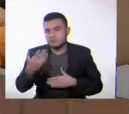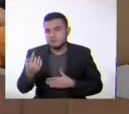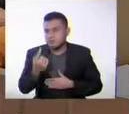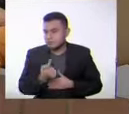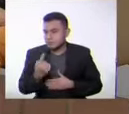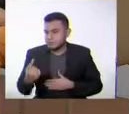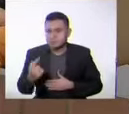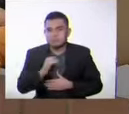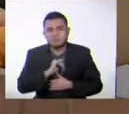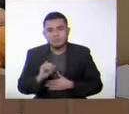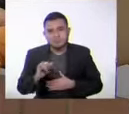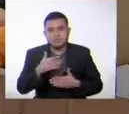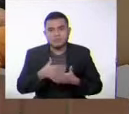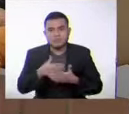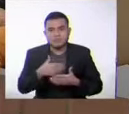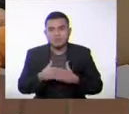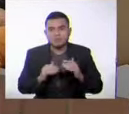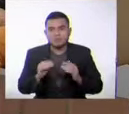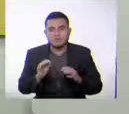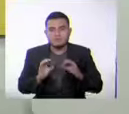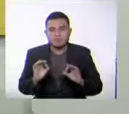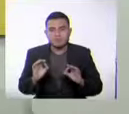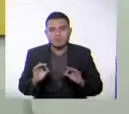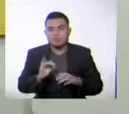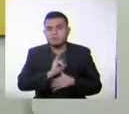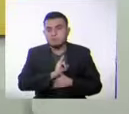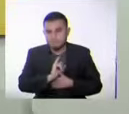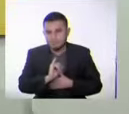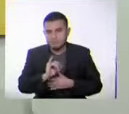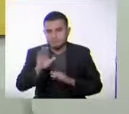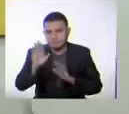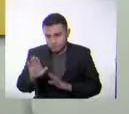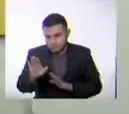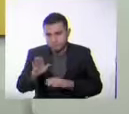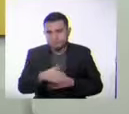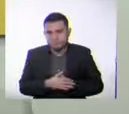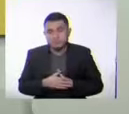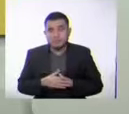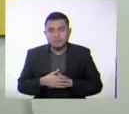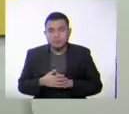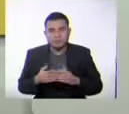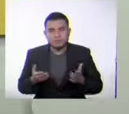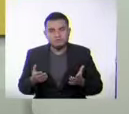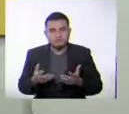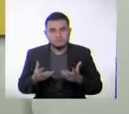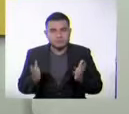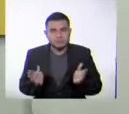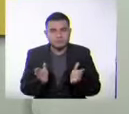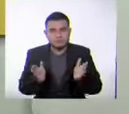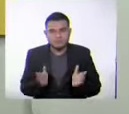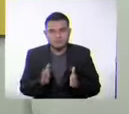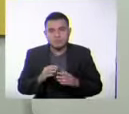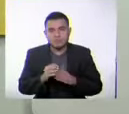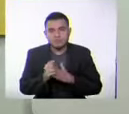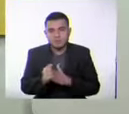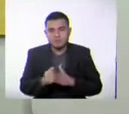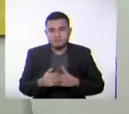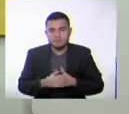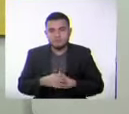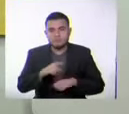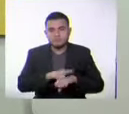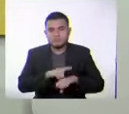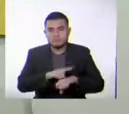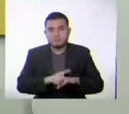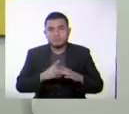la identidad sexual es un punto que se debe respetar y también se tiene que acompañar y se debe guiar también en algún momento, porque si